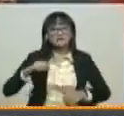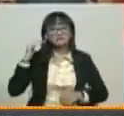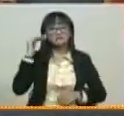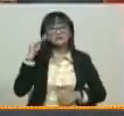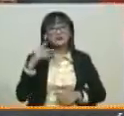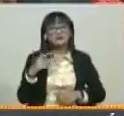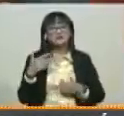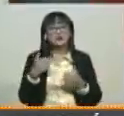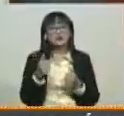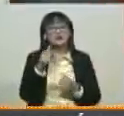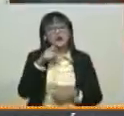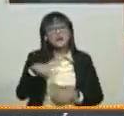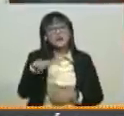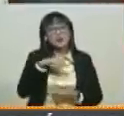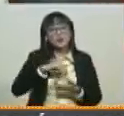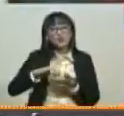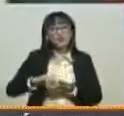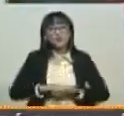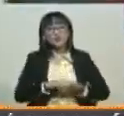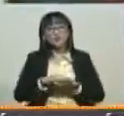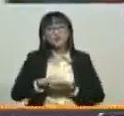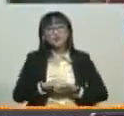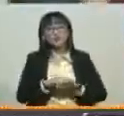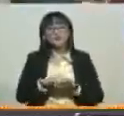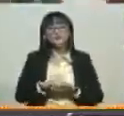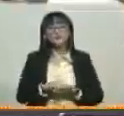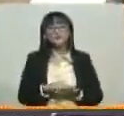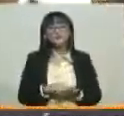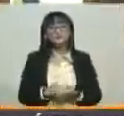la seguridad del pueblo de Trujillo.